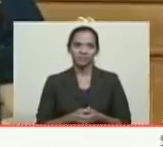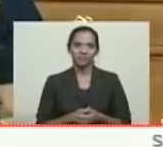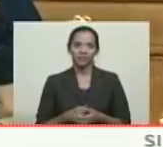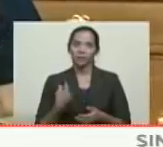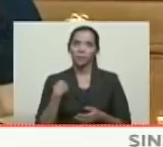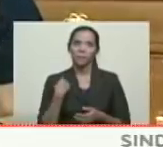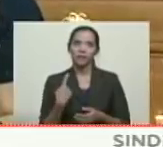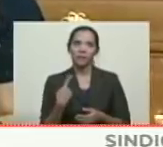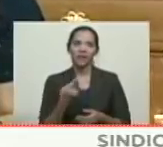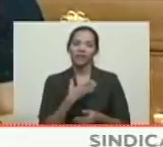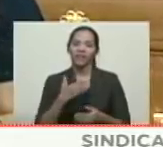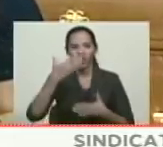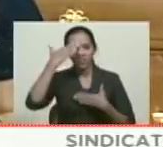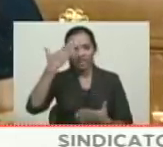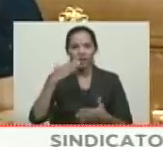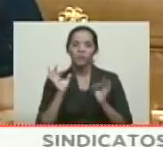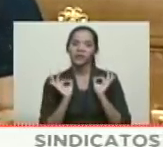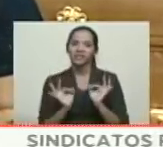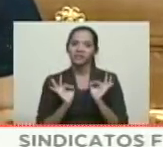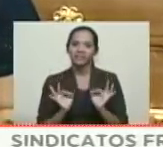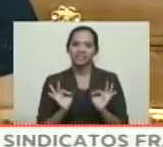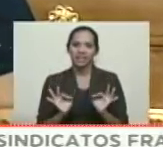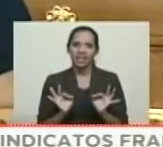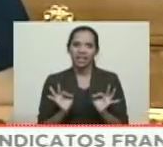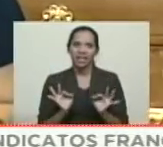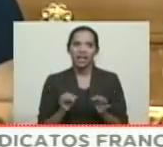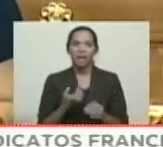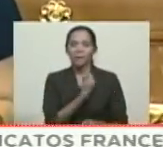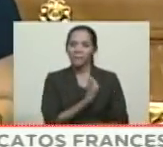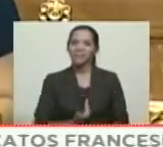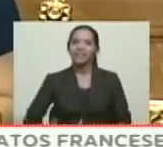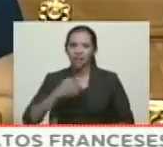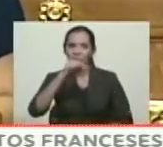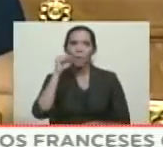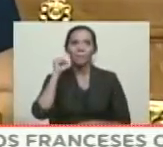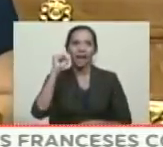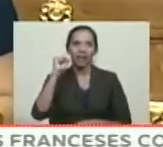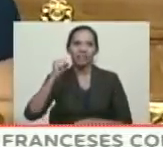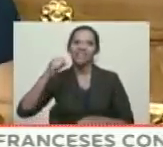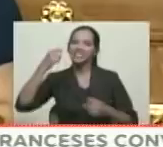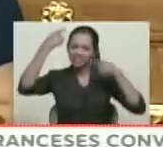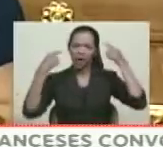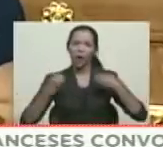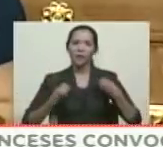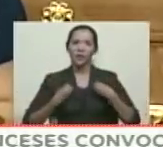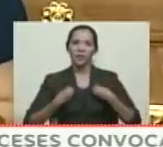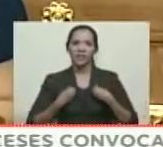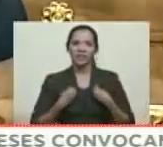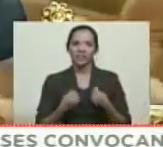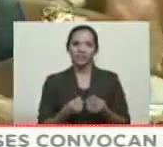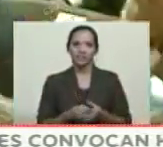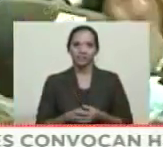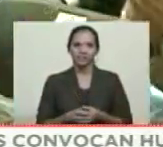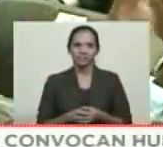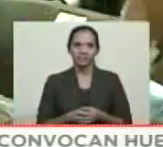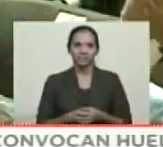Primero quiero dar un saludo muy especial a mi presidente Nicolás Maduro. ¡Chávez vive!